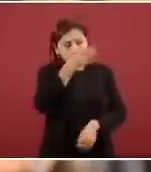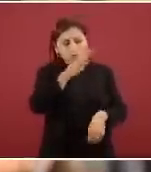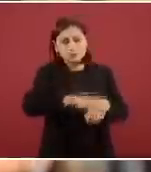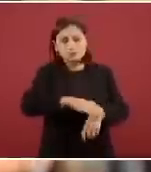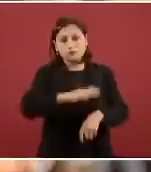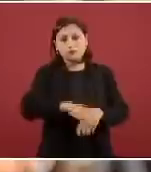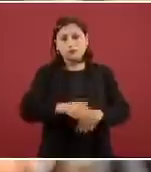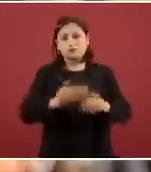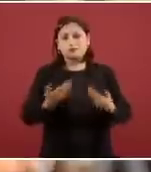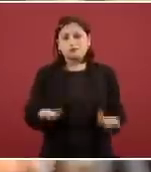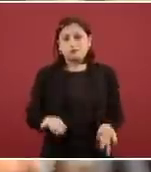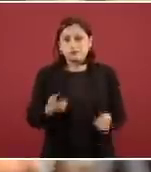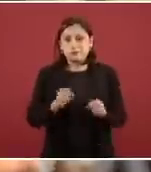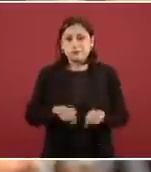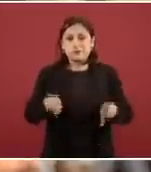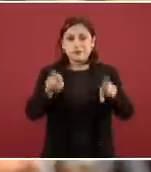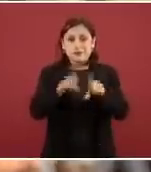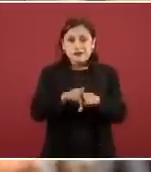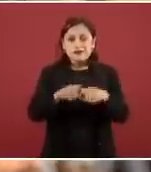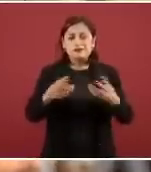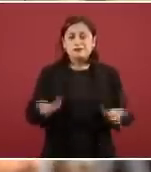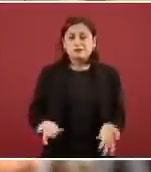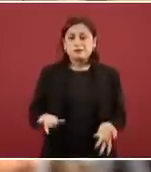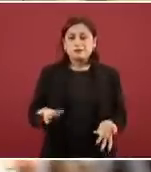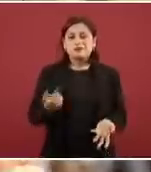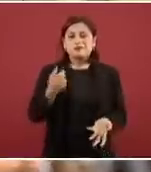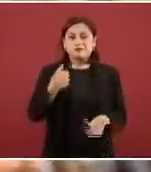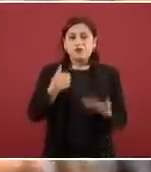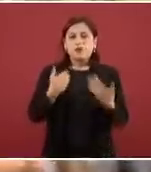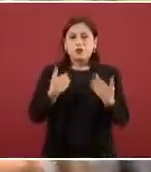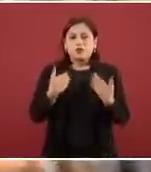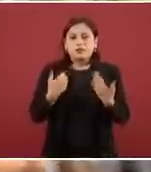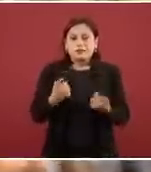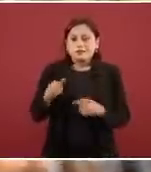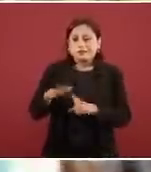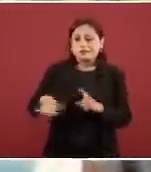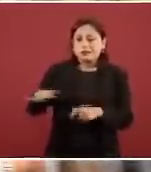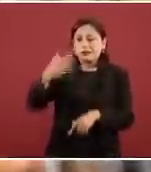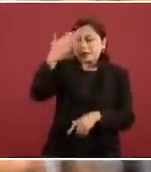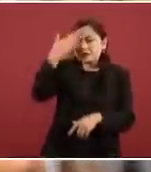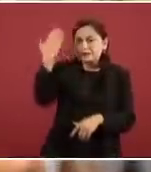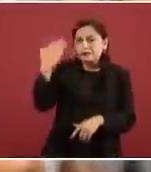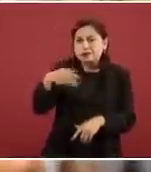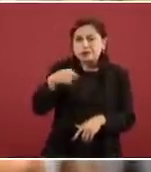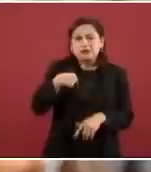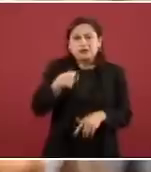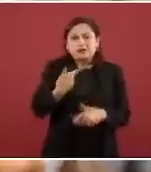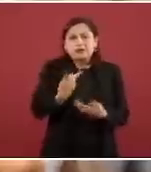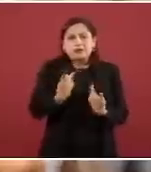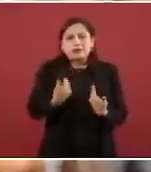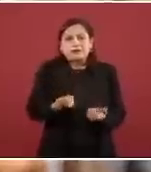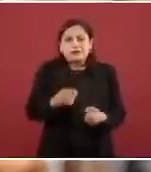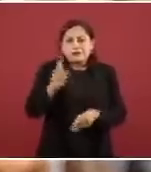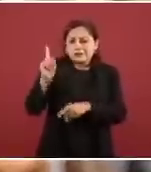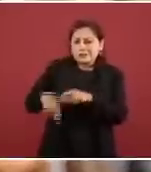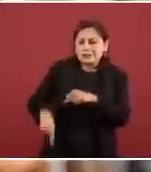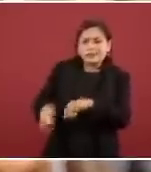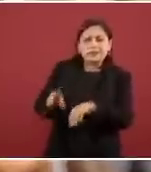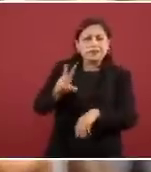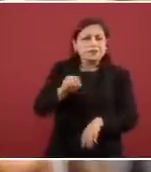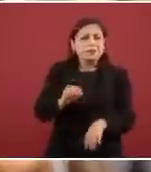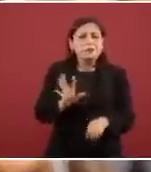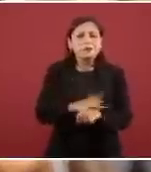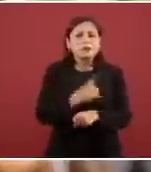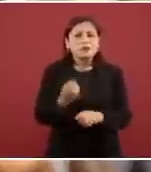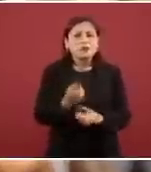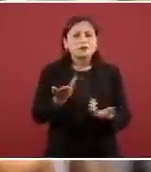puede resolver, y no se entiende por qué no. Y para cerrar ese tema, tiene que ver con el asunto de salud y atención a